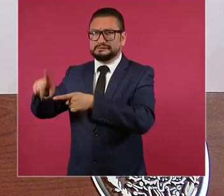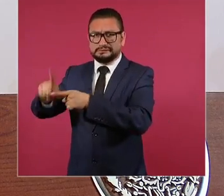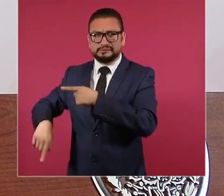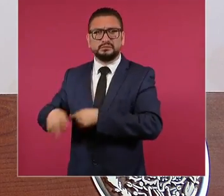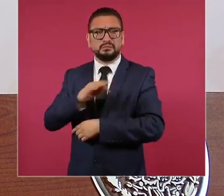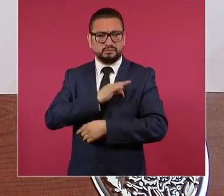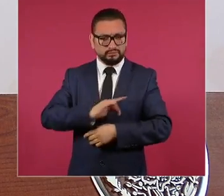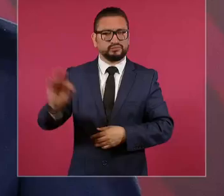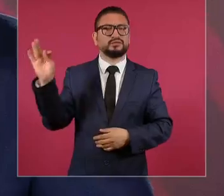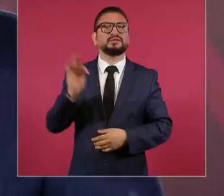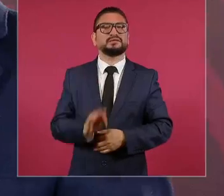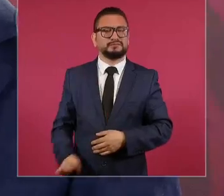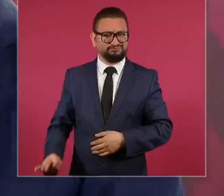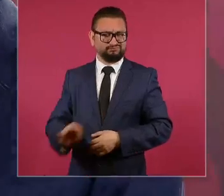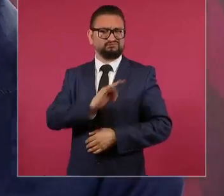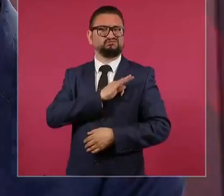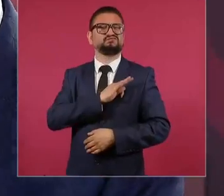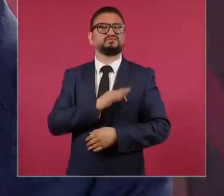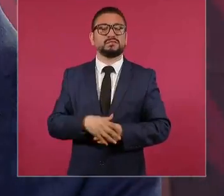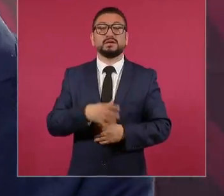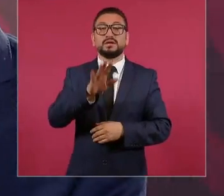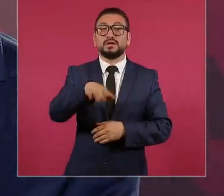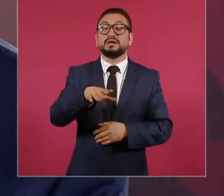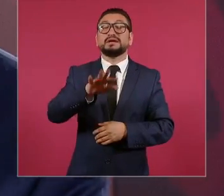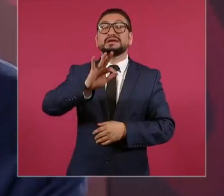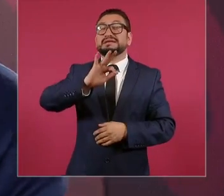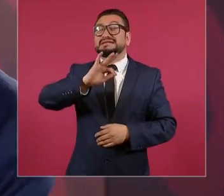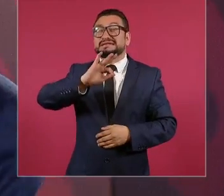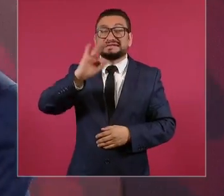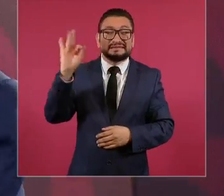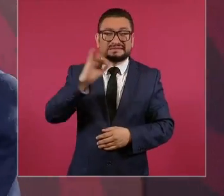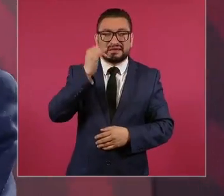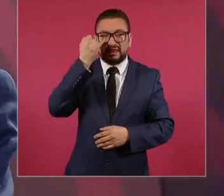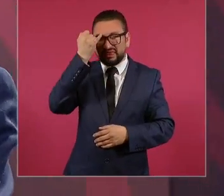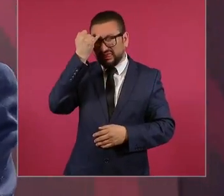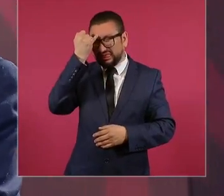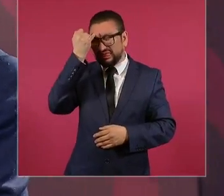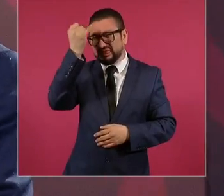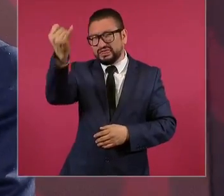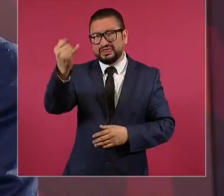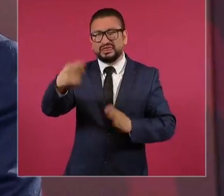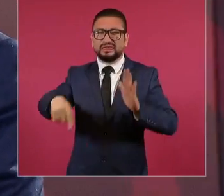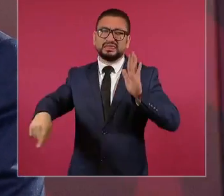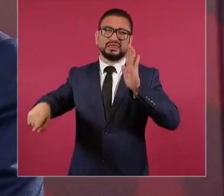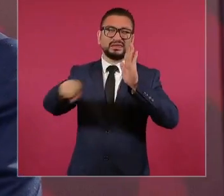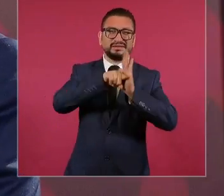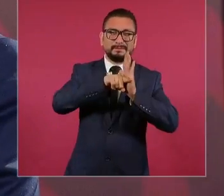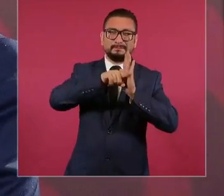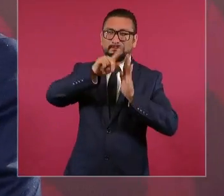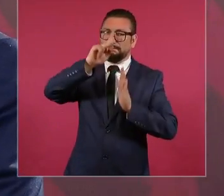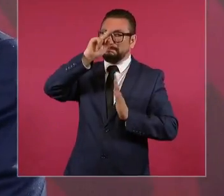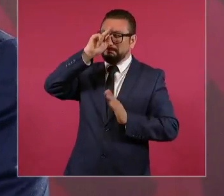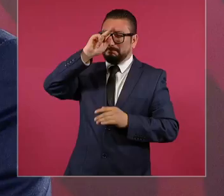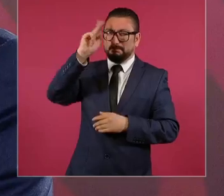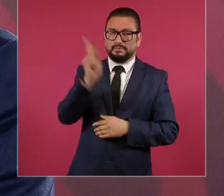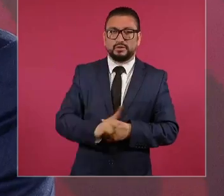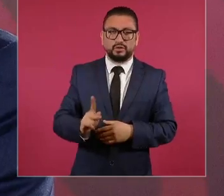hasta en el peor de los casos, como dicen los